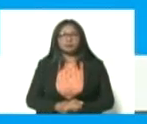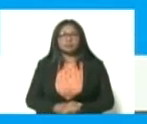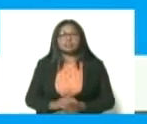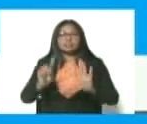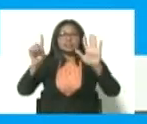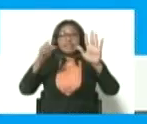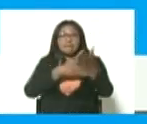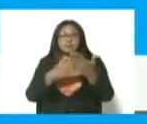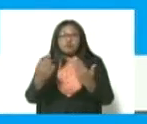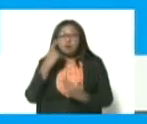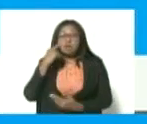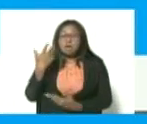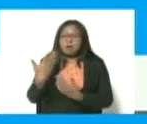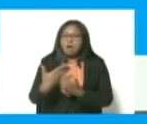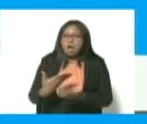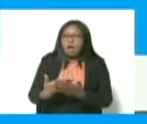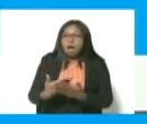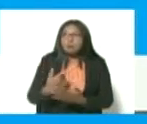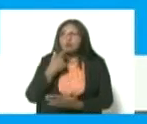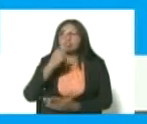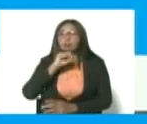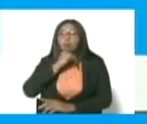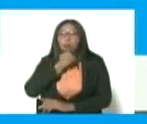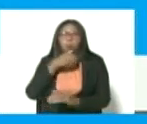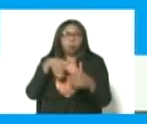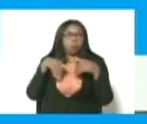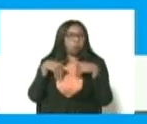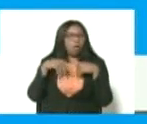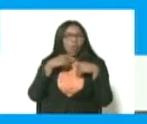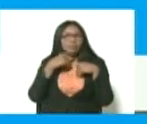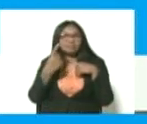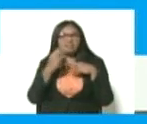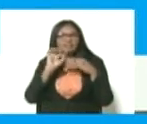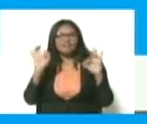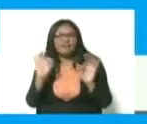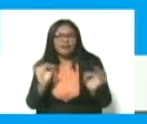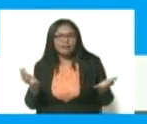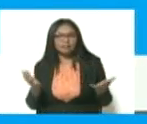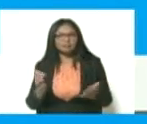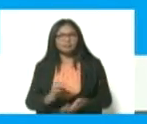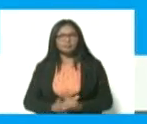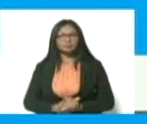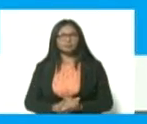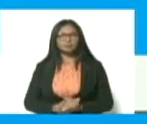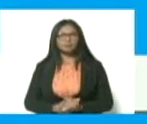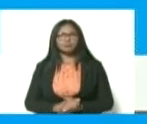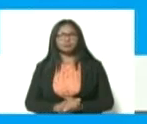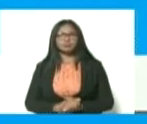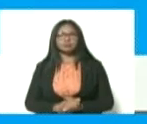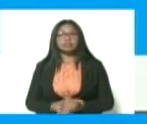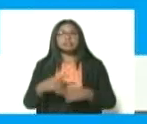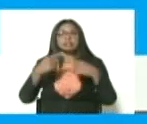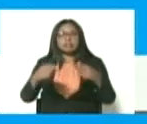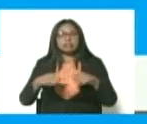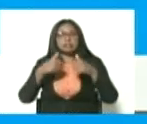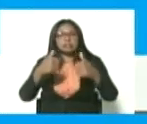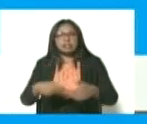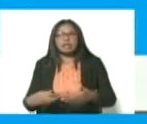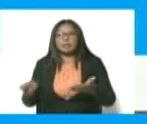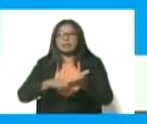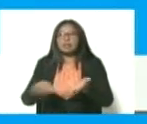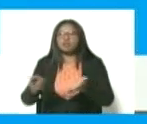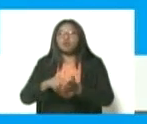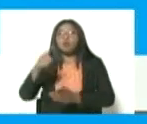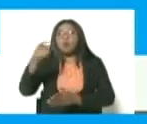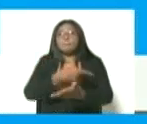6 millones, hay que verle la cara, pero nadie lo dice, ninguna agencia lo dice. Y se la pasan repitiendo que 1 millón de